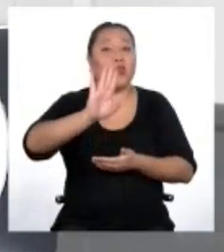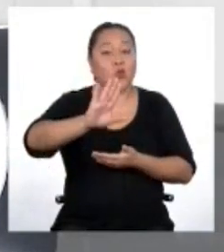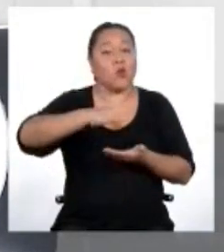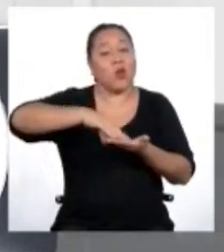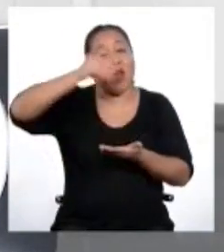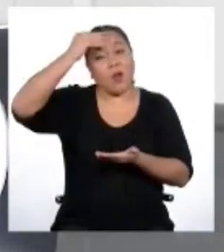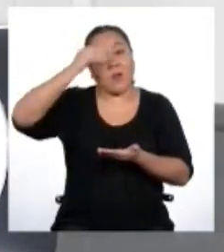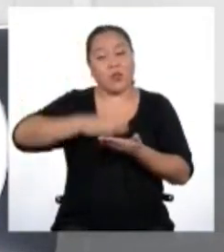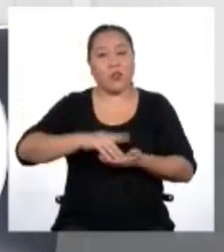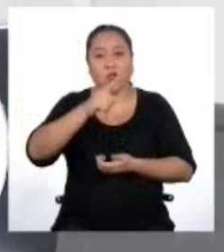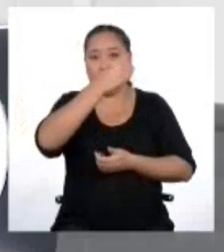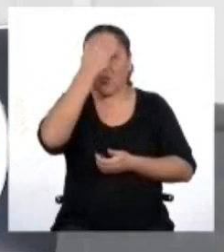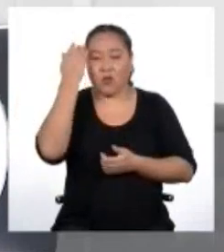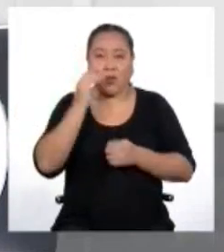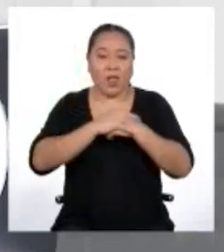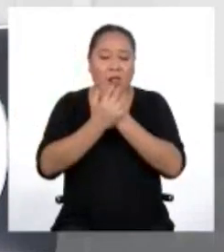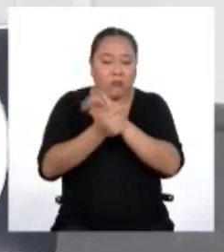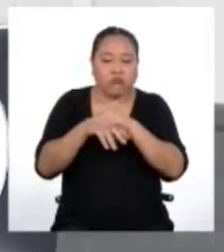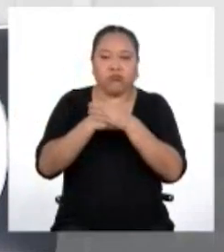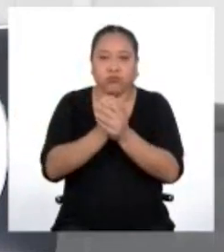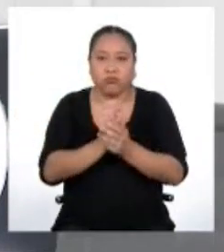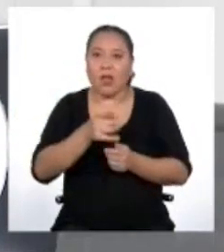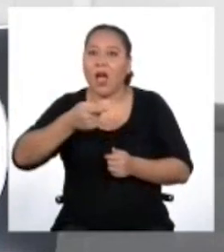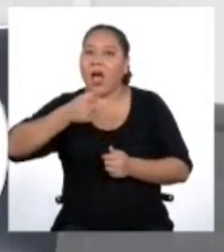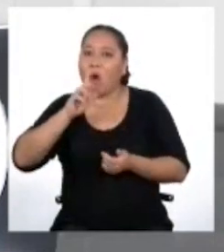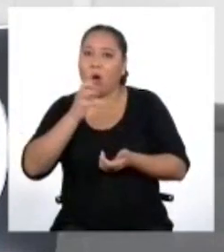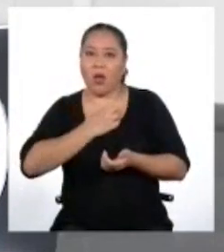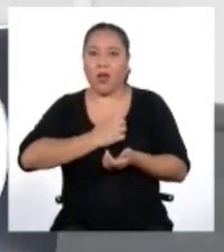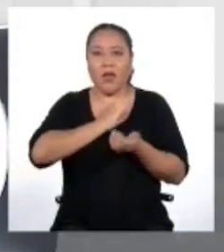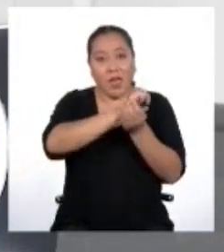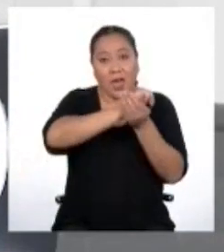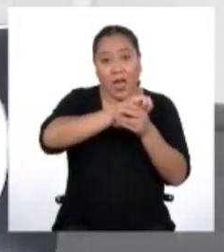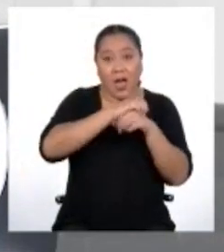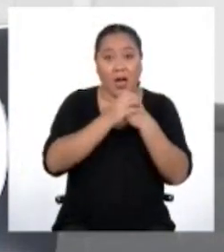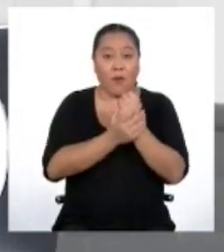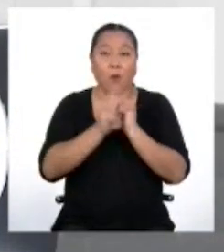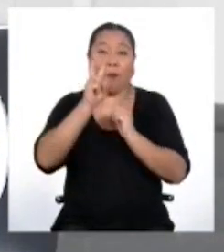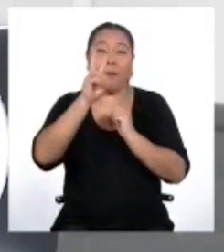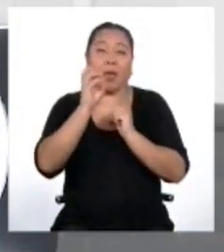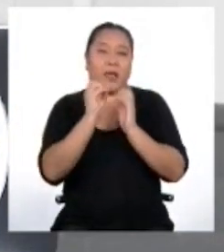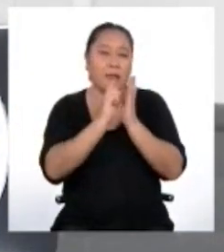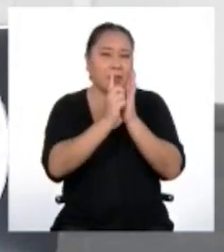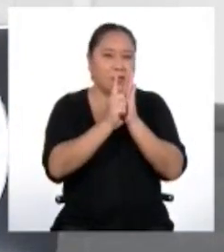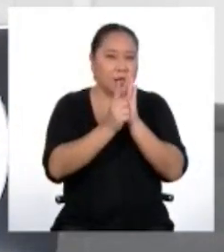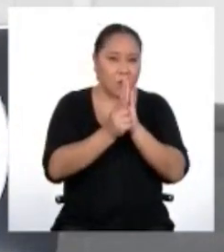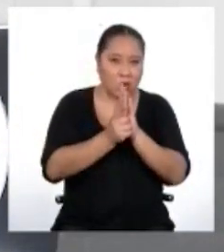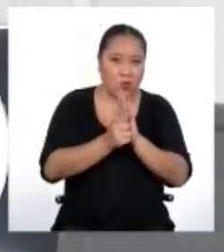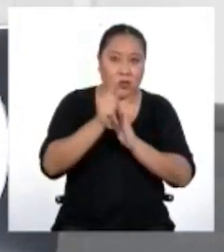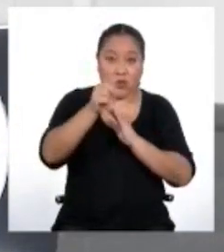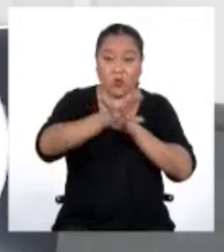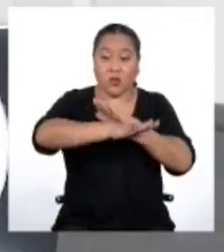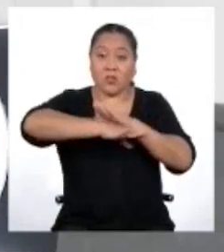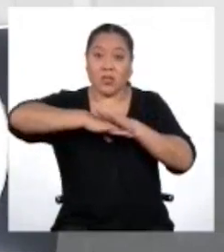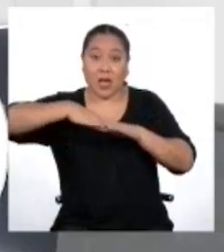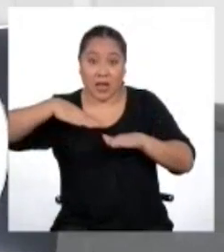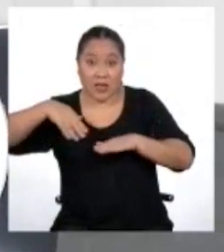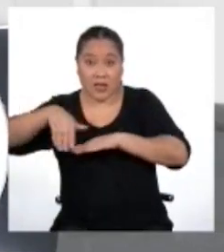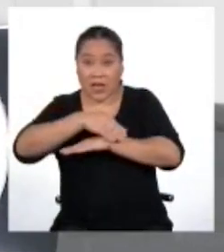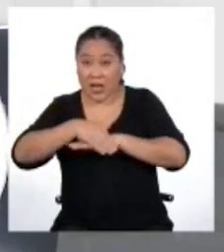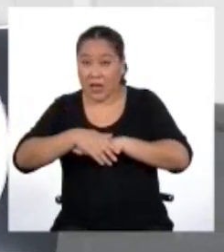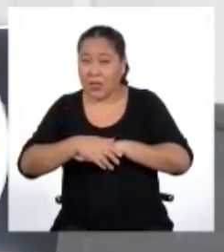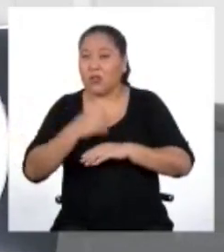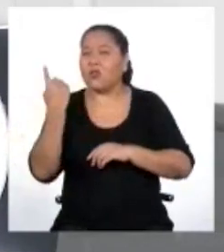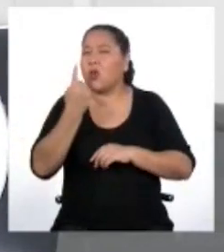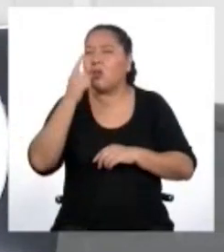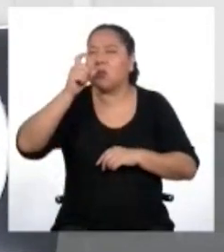No olviden lavarse frecuentemente las manos con agua y con jabón por al menos 20 segundos. Y si salen a la calle, que sea solo